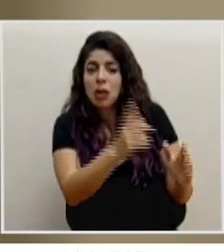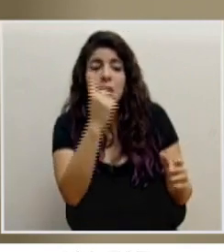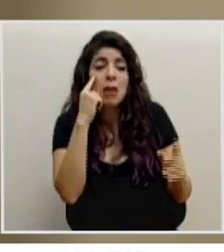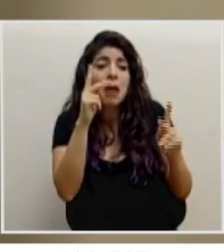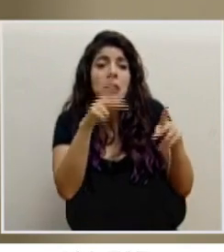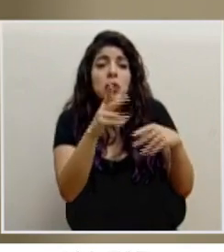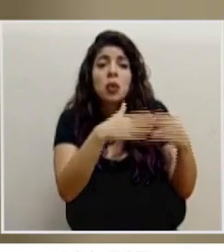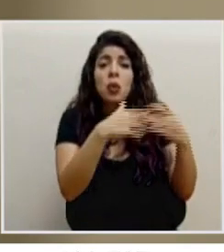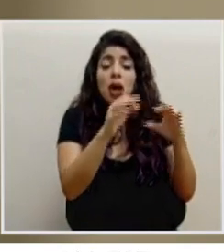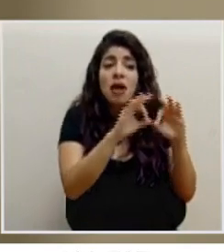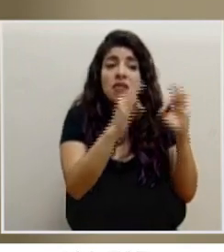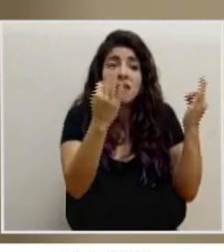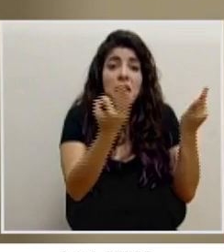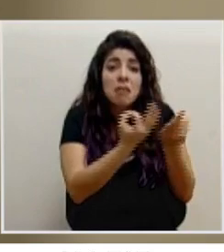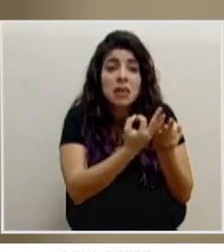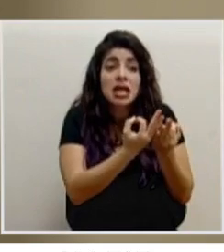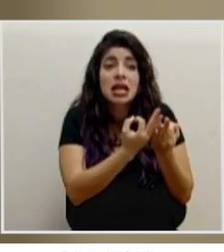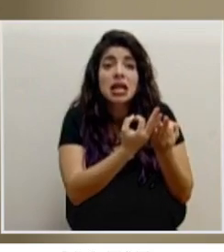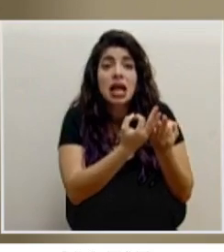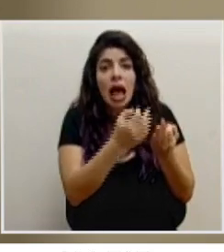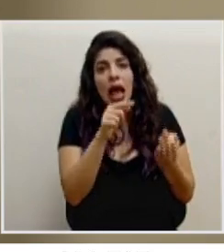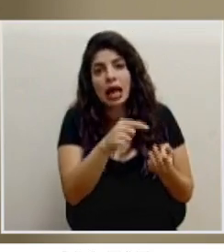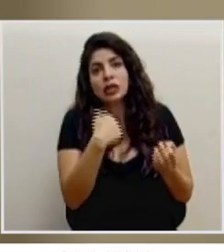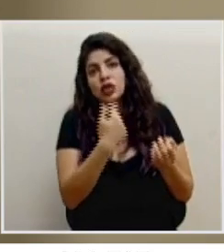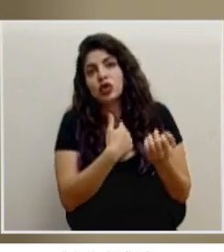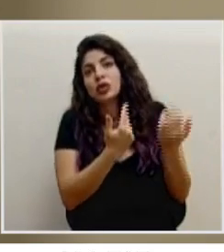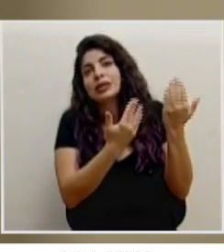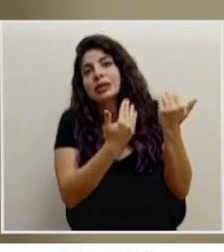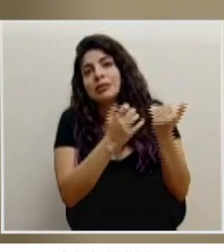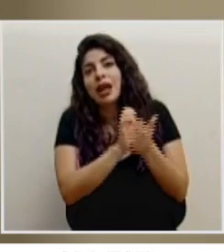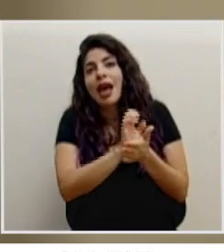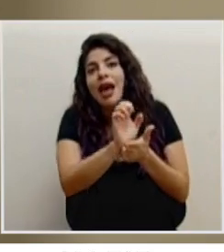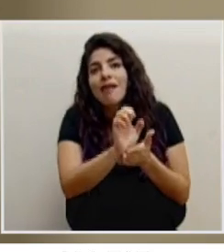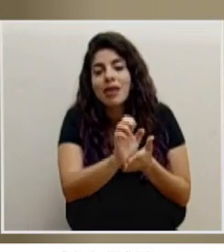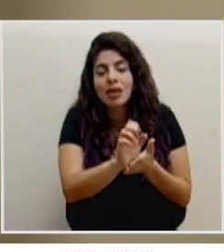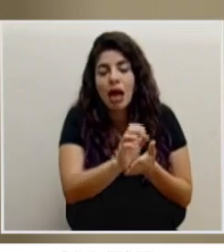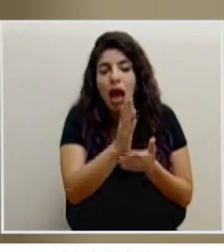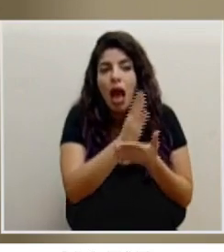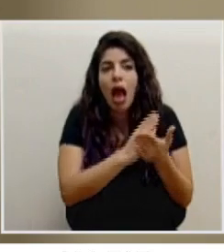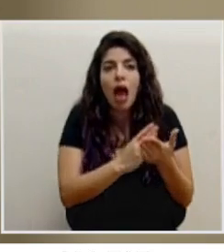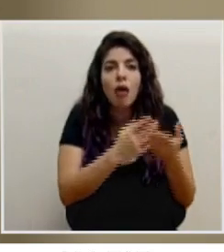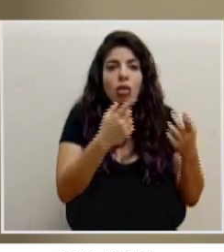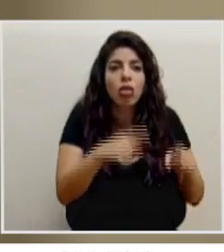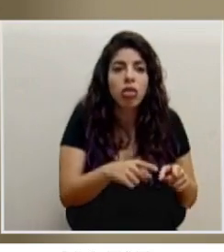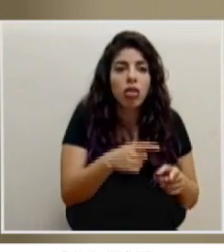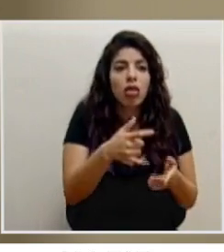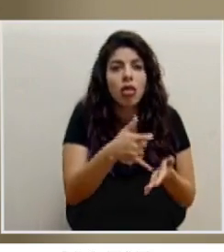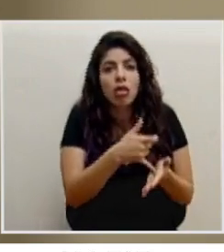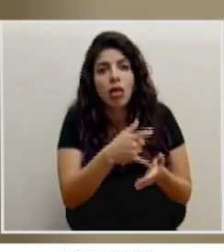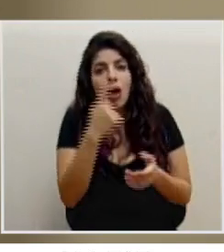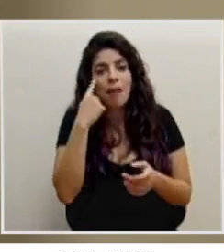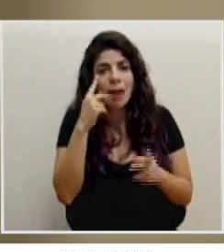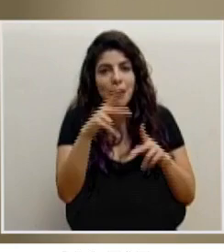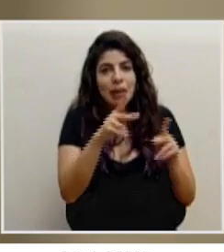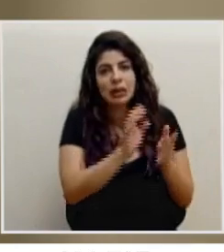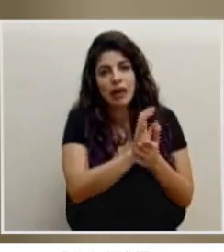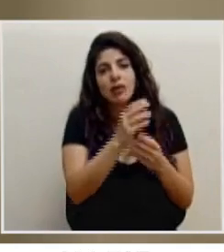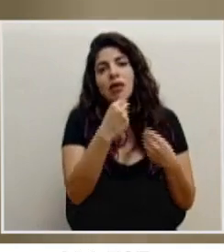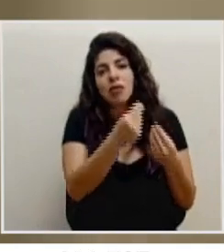todas las familias, con esto esperando evitar condiciones de vulnerabilidad adicionales a la